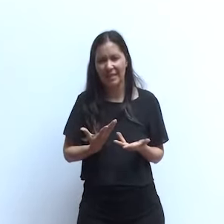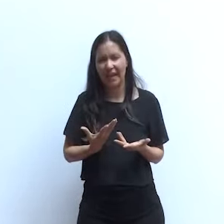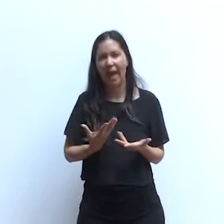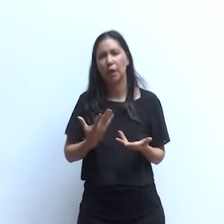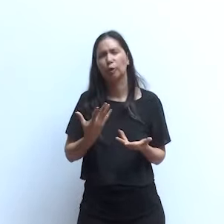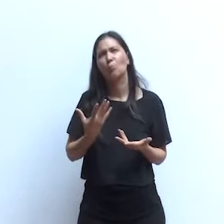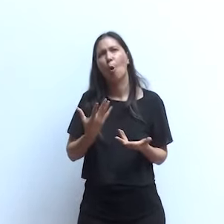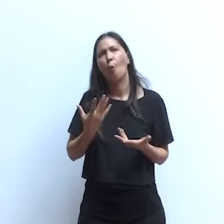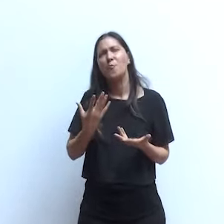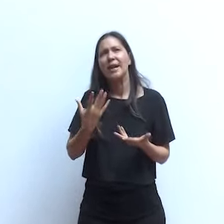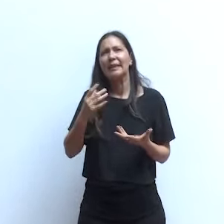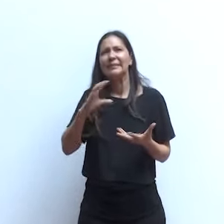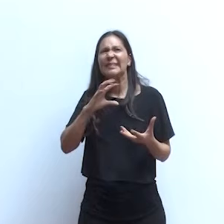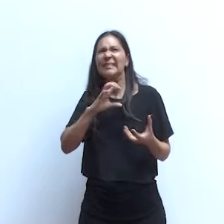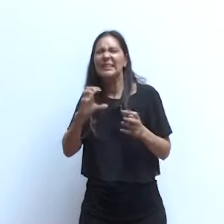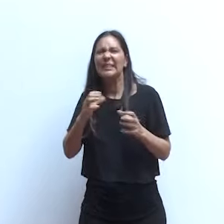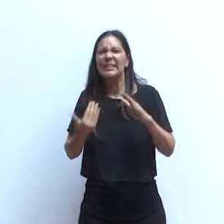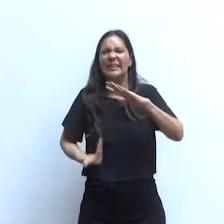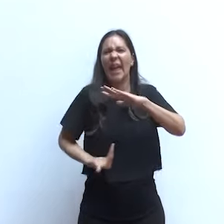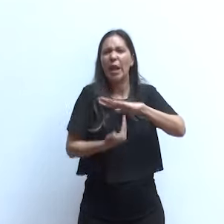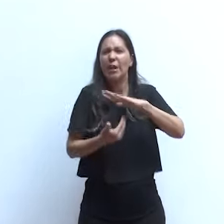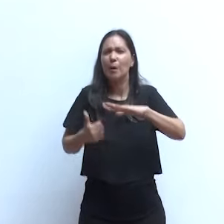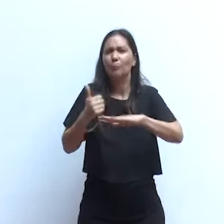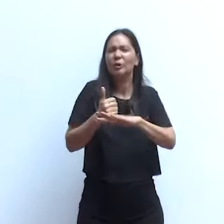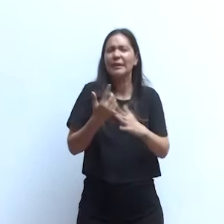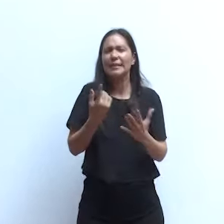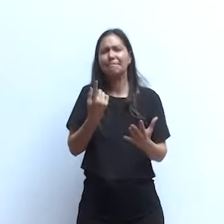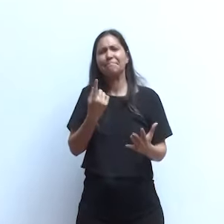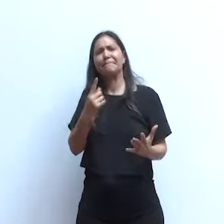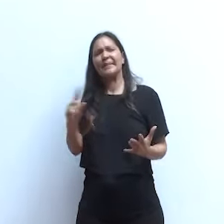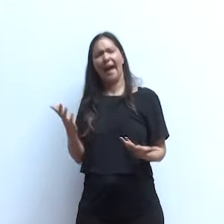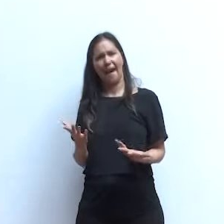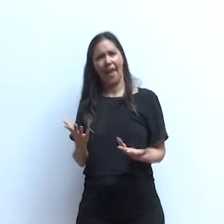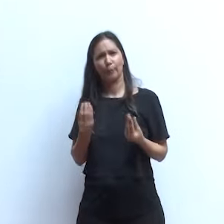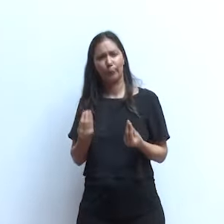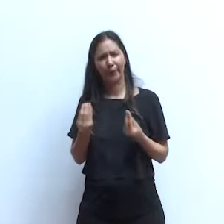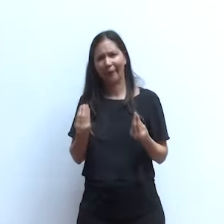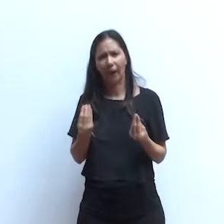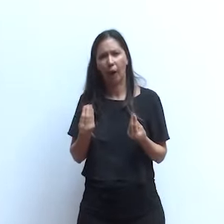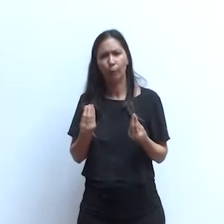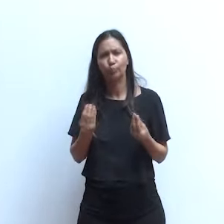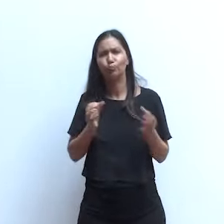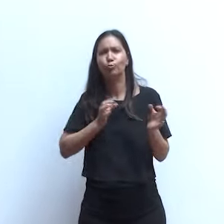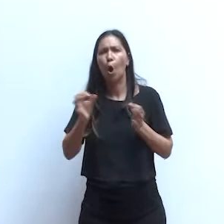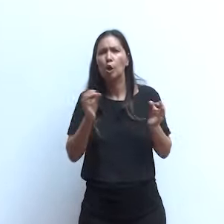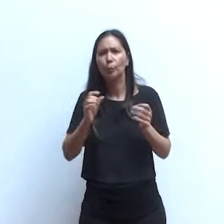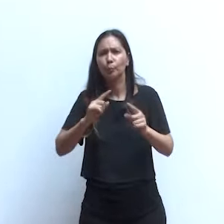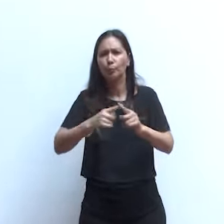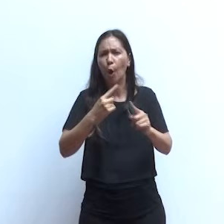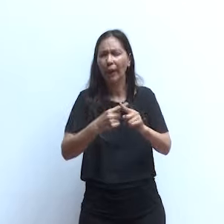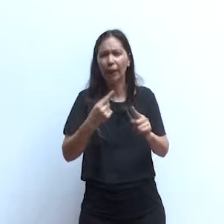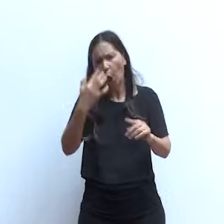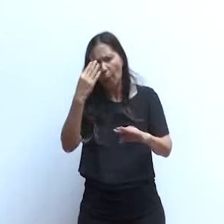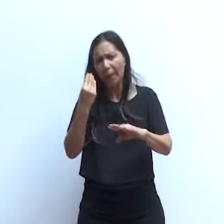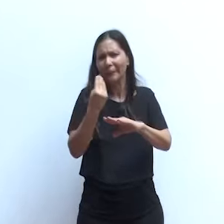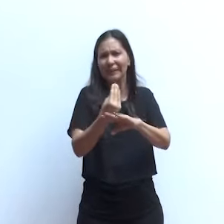hegemónica no que se caracteriza porque ningún proyecto político representa presenta la la